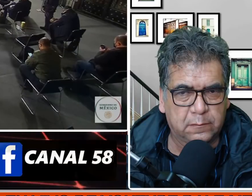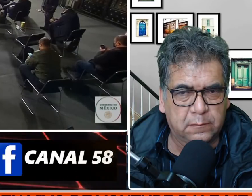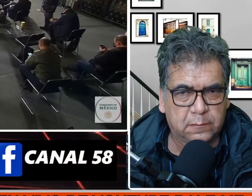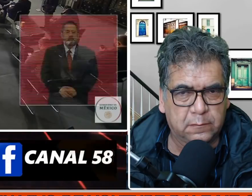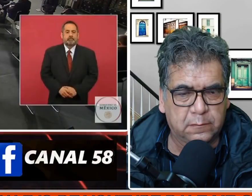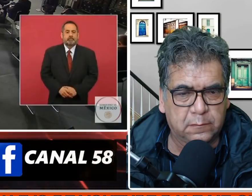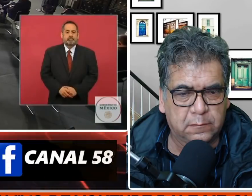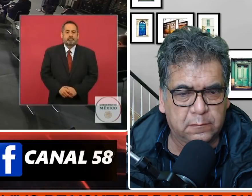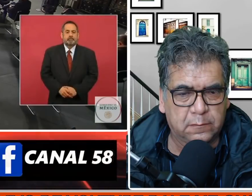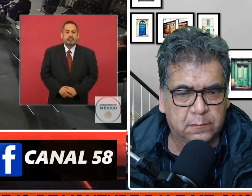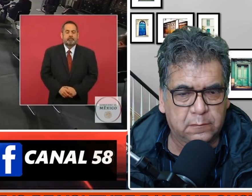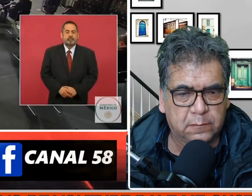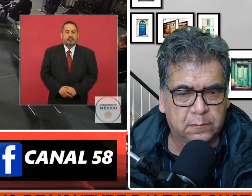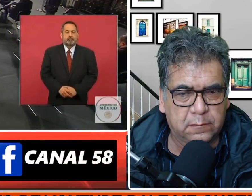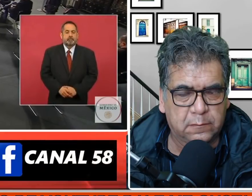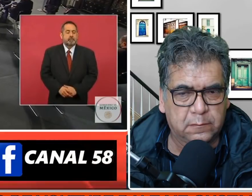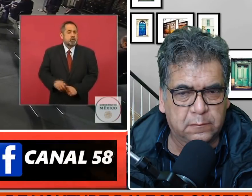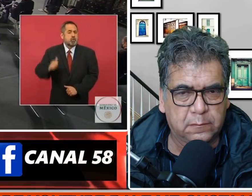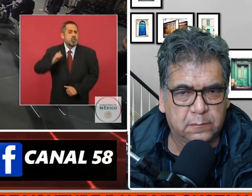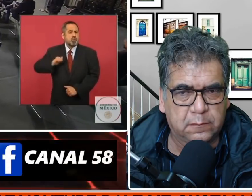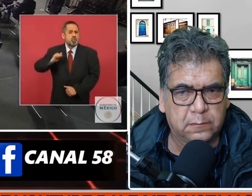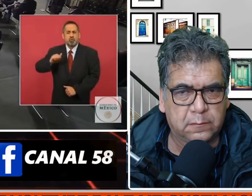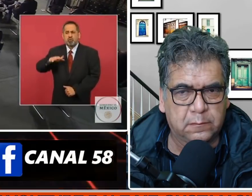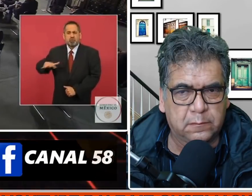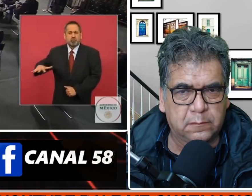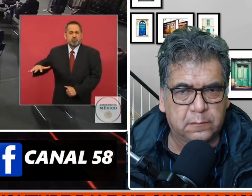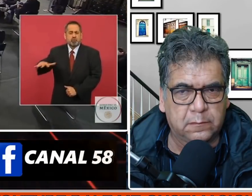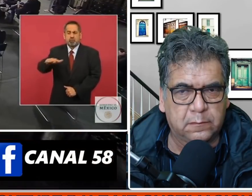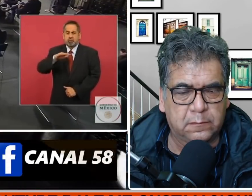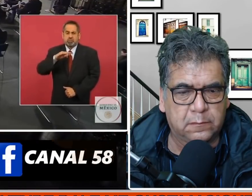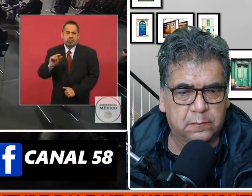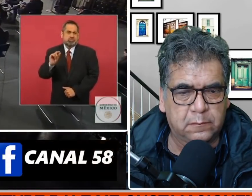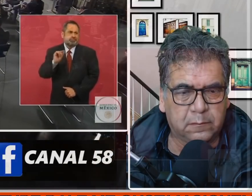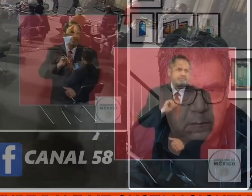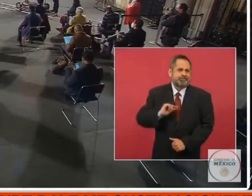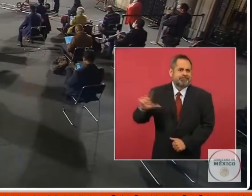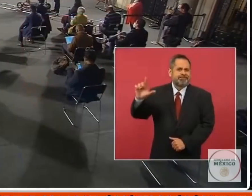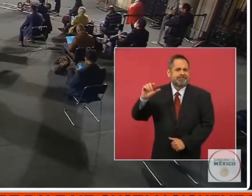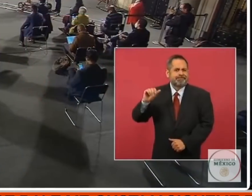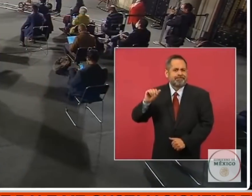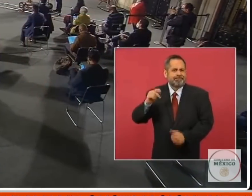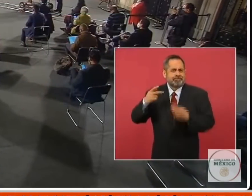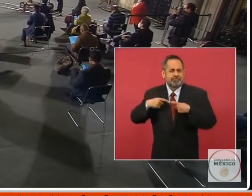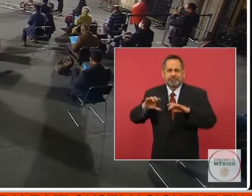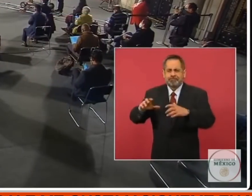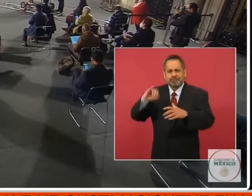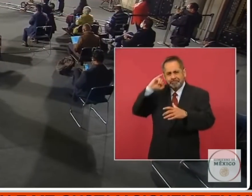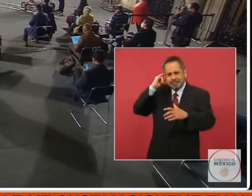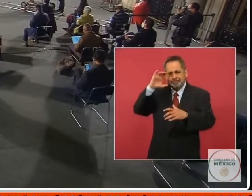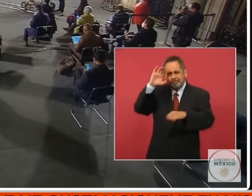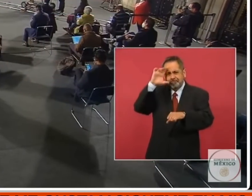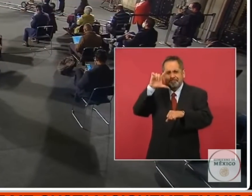espléndidas, un pasado glorioso en lo cultural, en